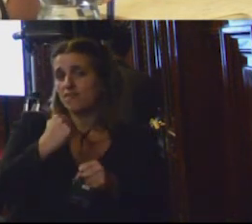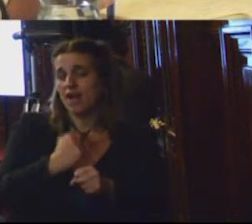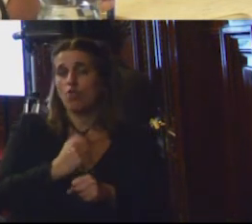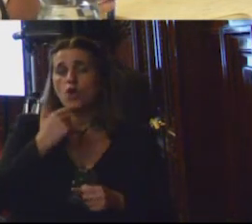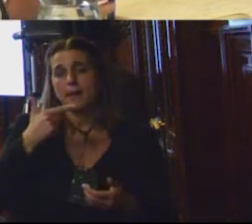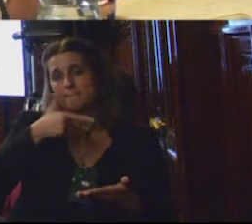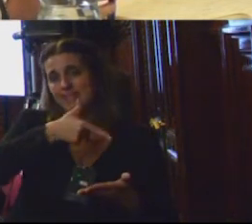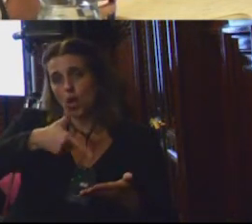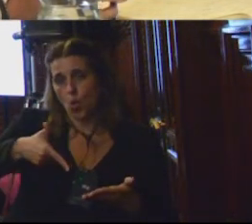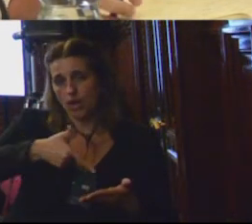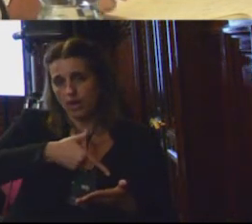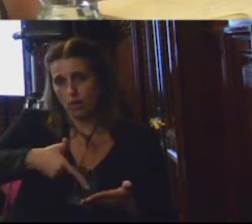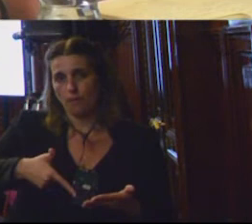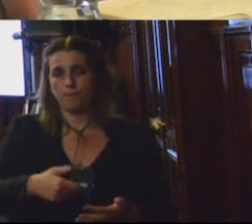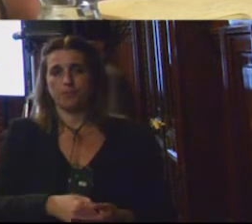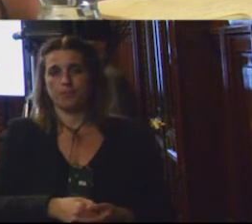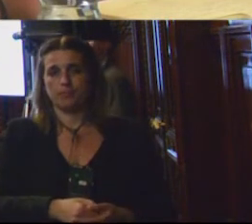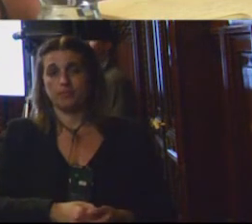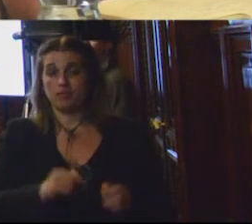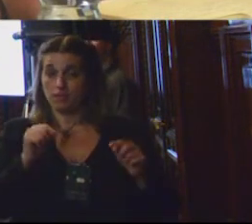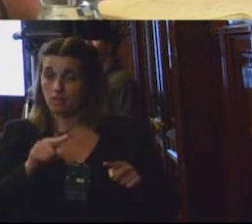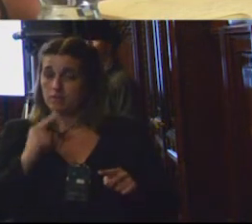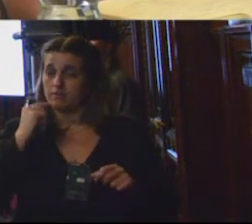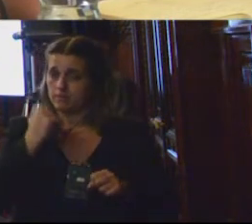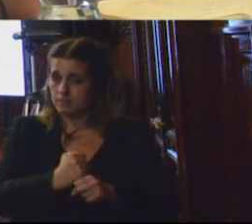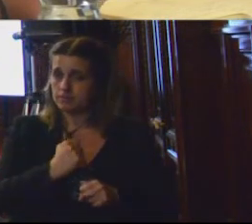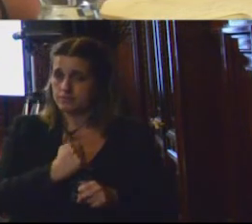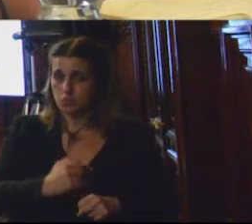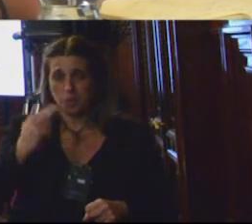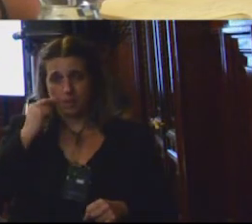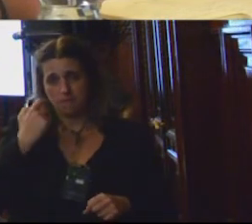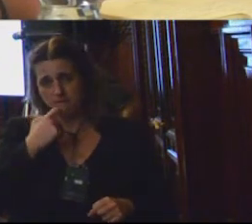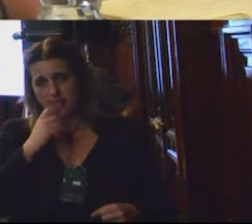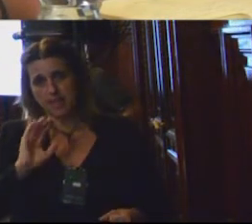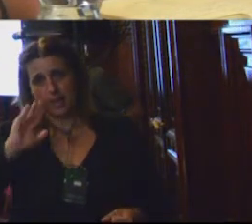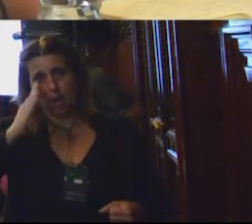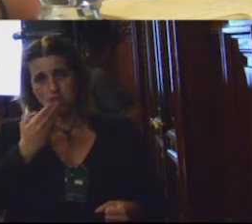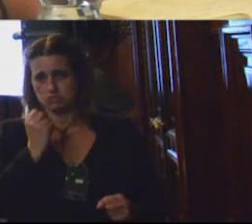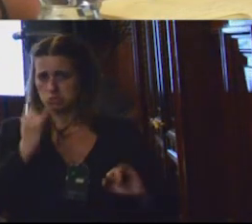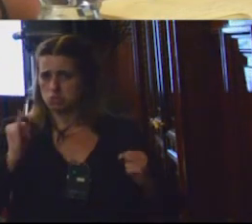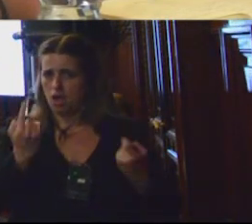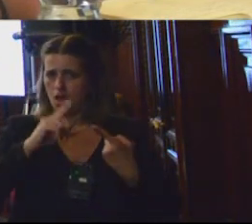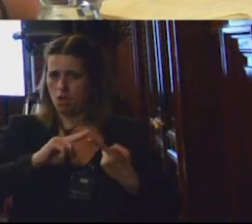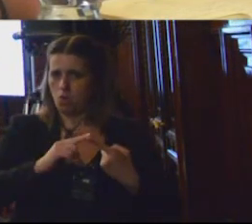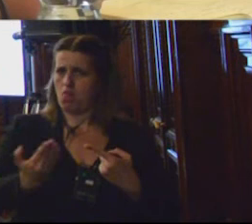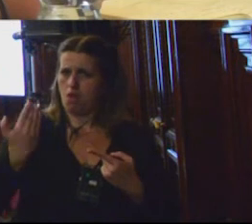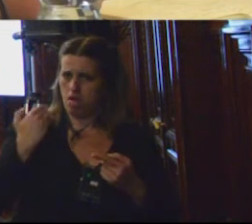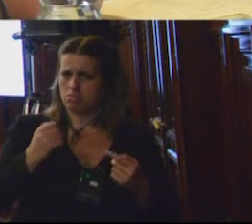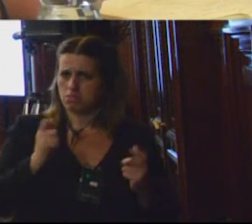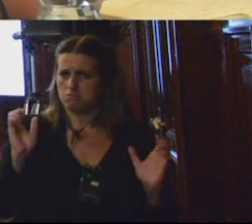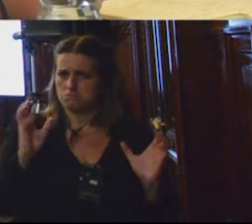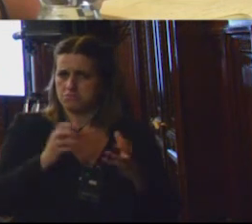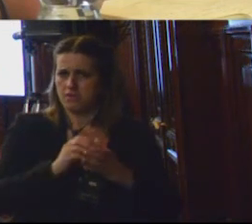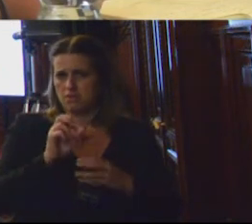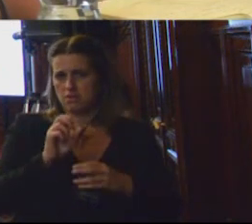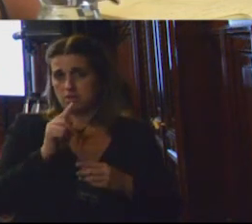metalúrgicos, que en función de esos problemas, de no reconocimiento del pacto hecho, desde el 12